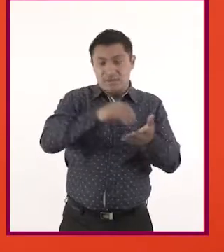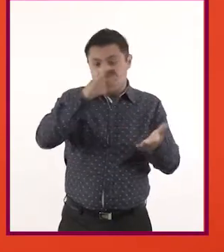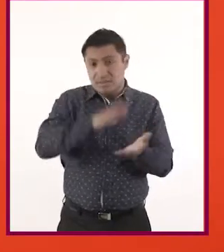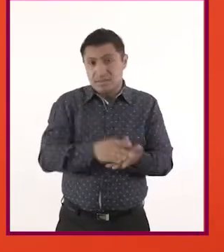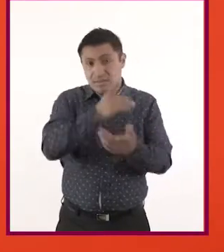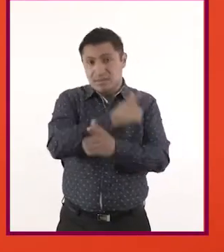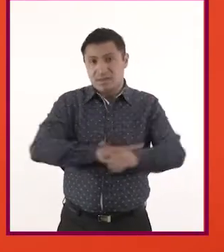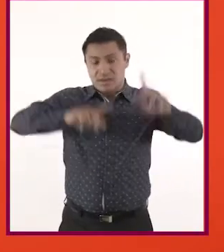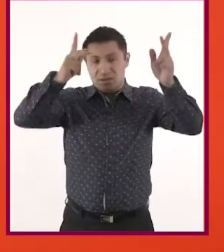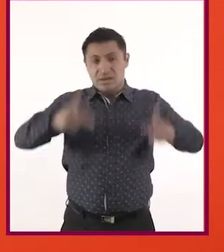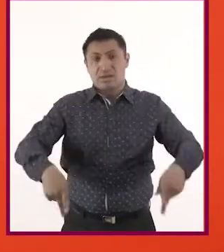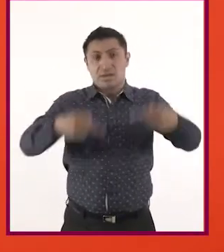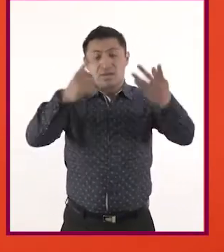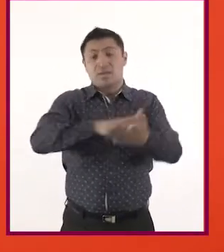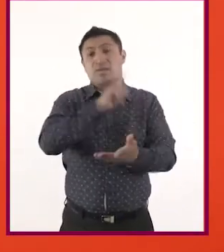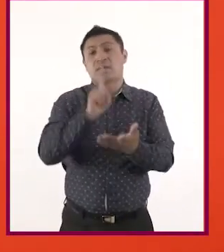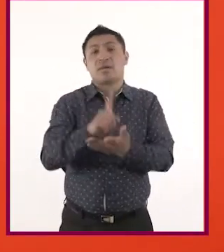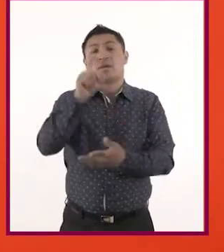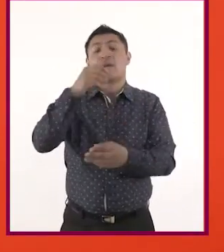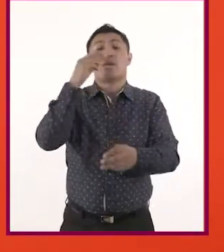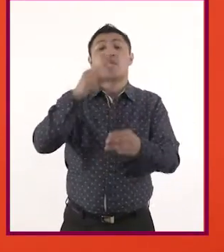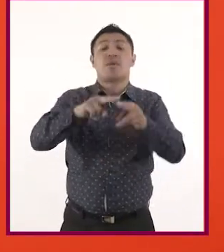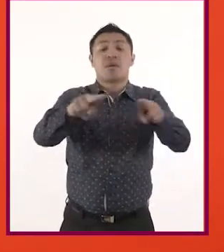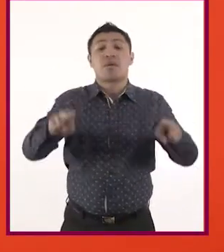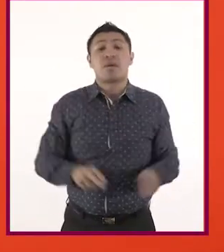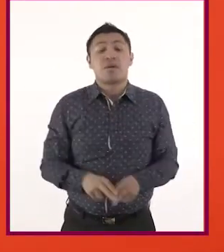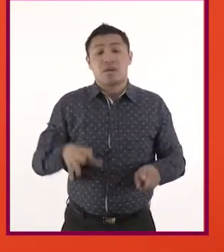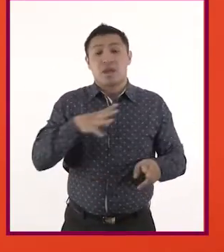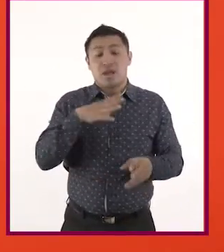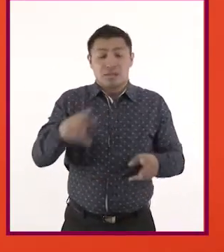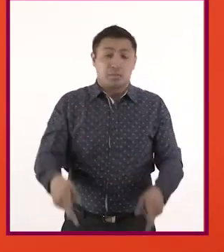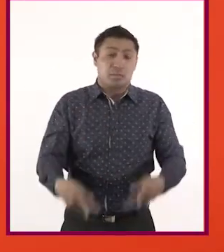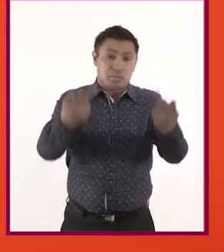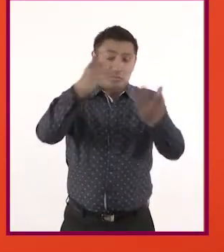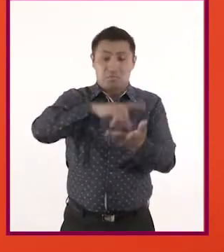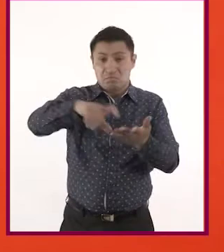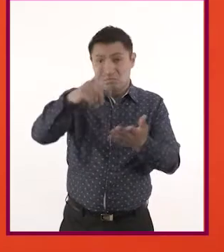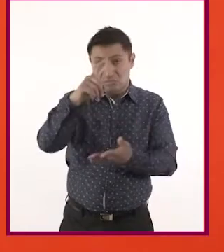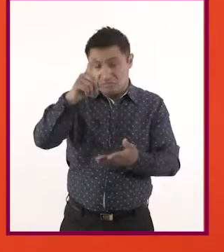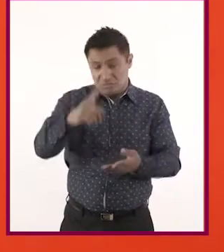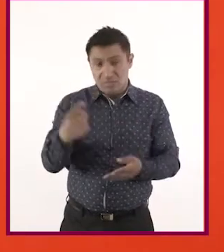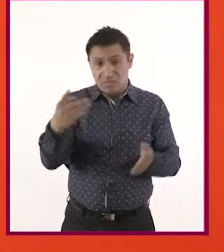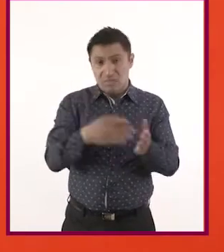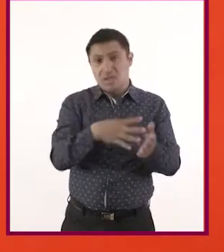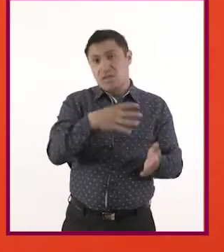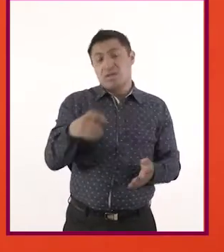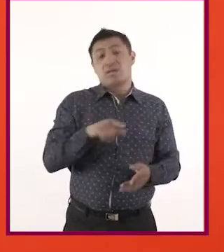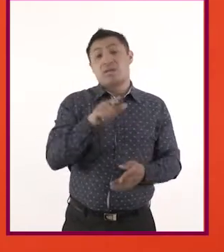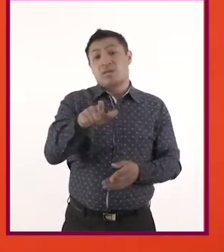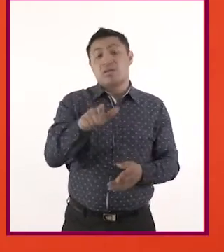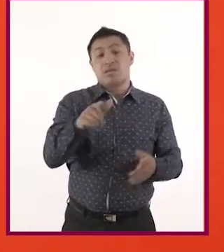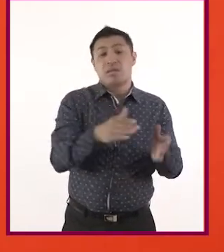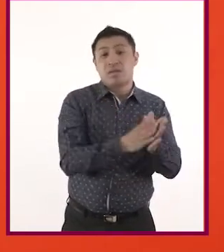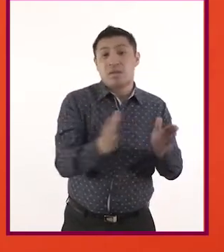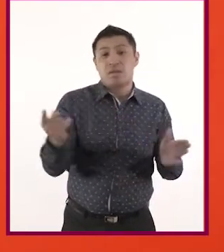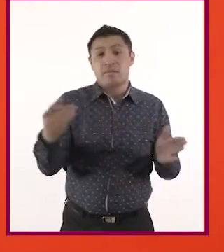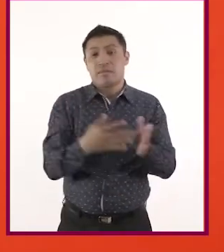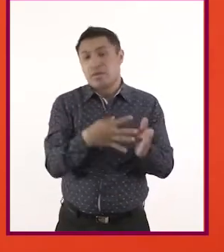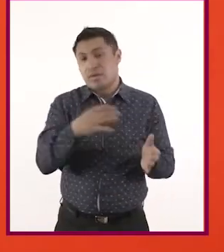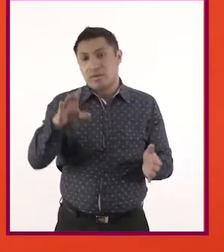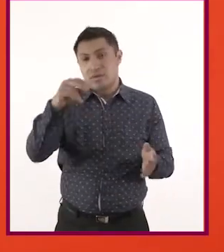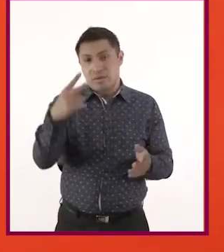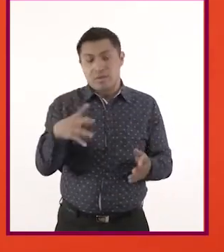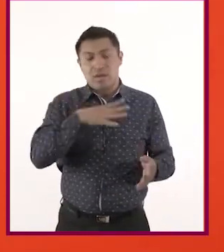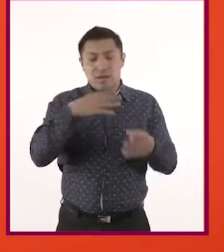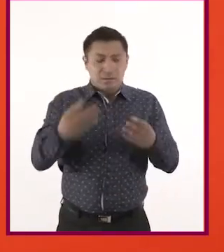y la Ley de Aguas Nacionales, que otorga concesiones de compra y venta. De 1917 a 1992 se